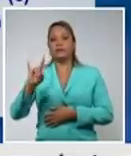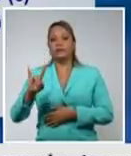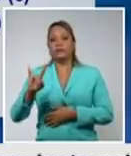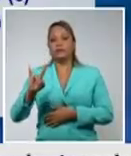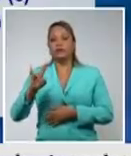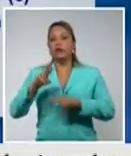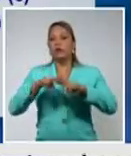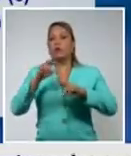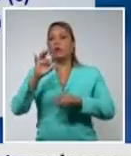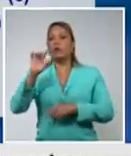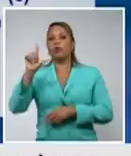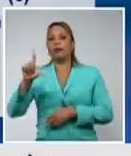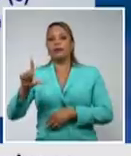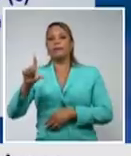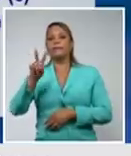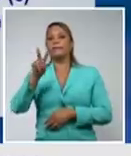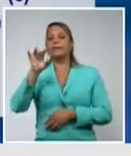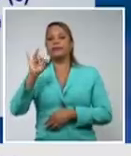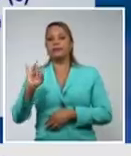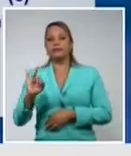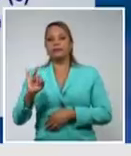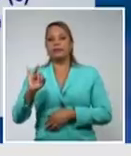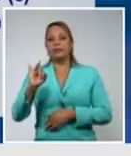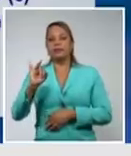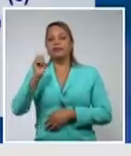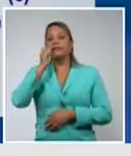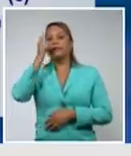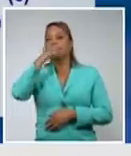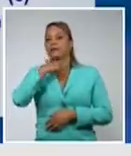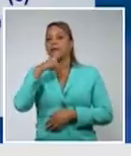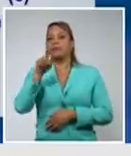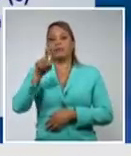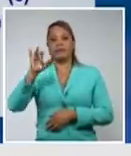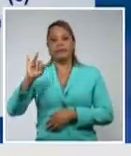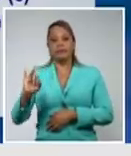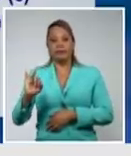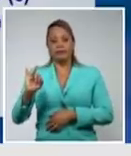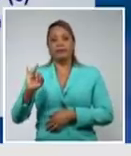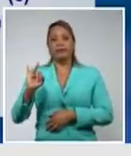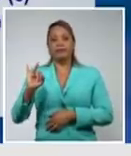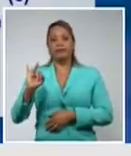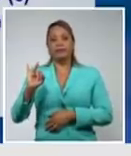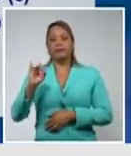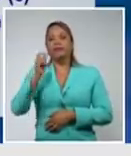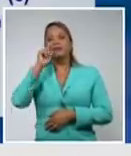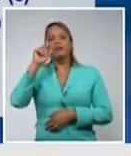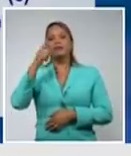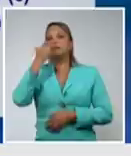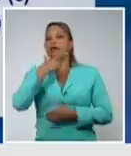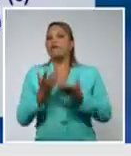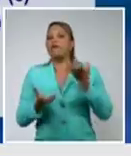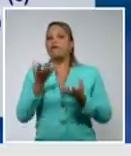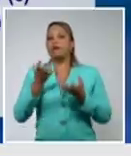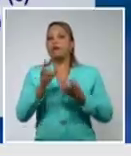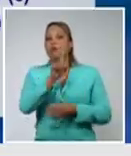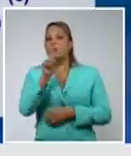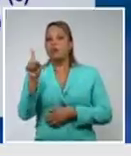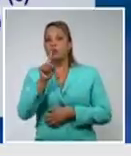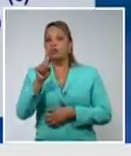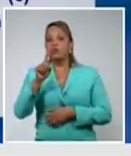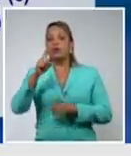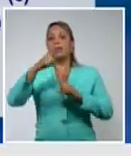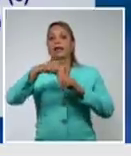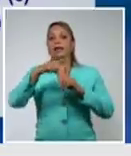Holguín 27, Ciego de Ávila 17, Cienfuegos 11, Las Tunas